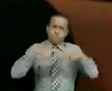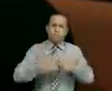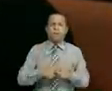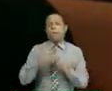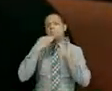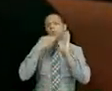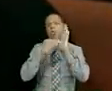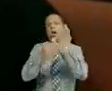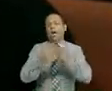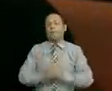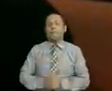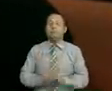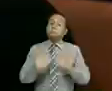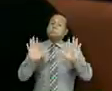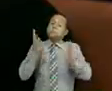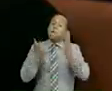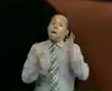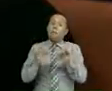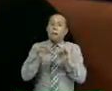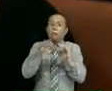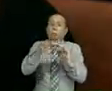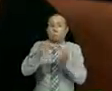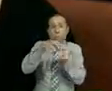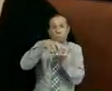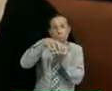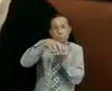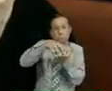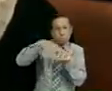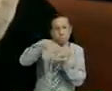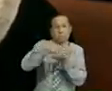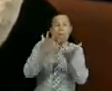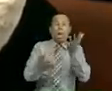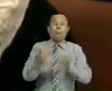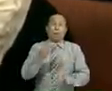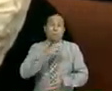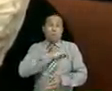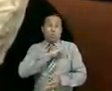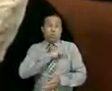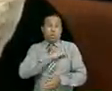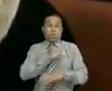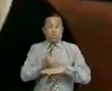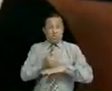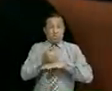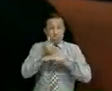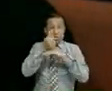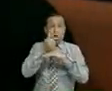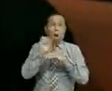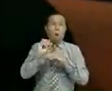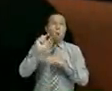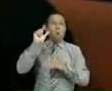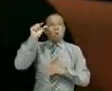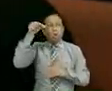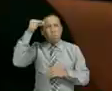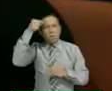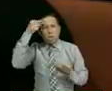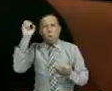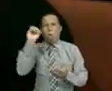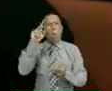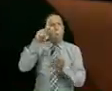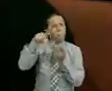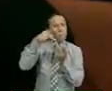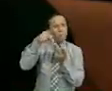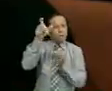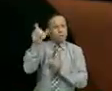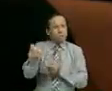provincia pequeña la influencia del alcalde o del gobernador o del prefecto